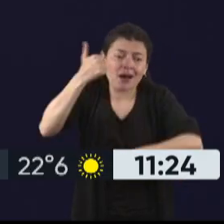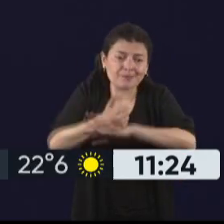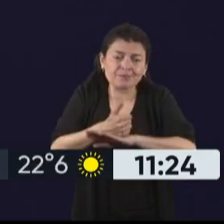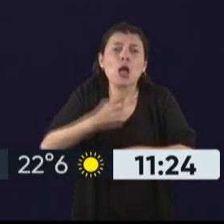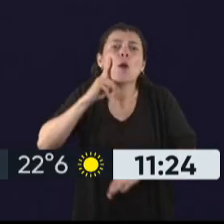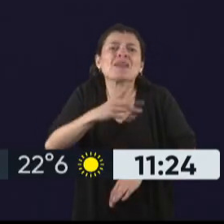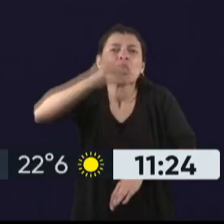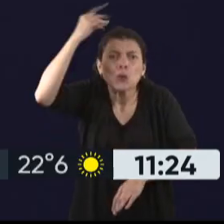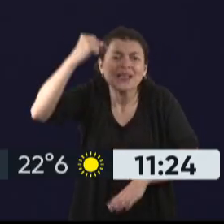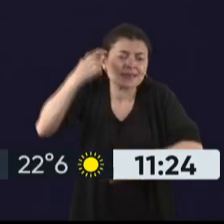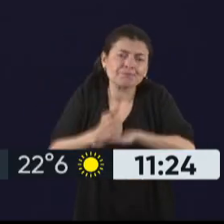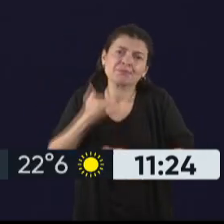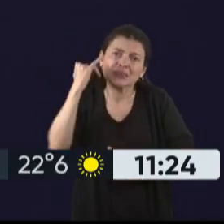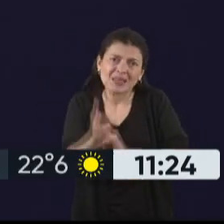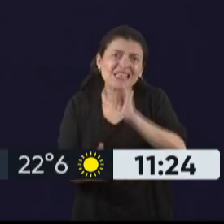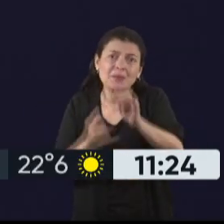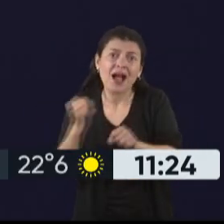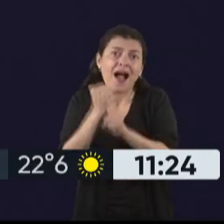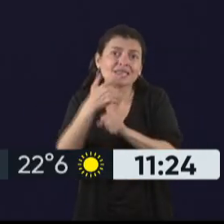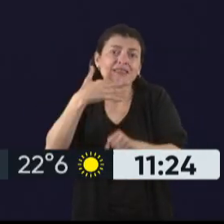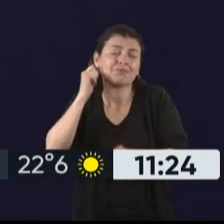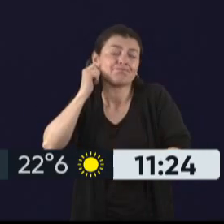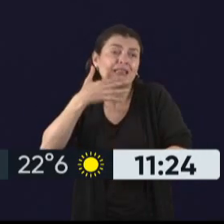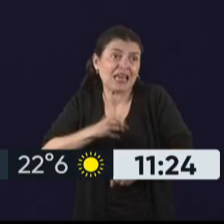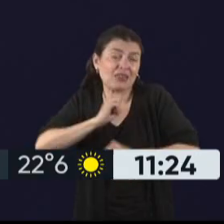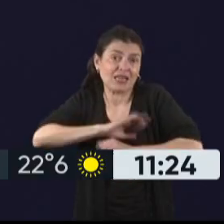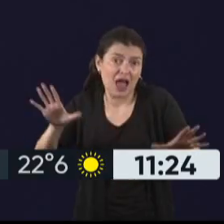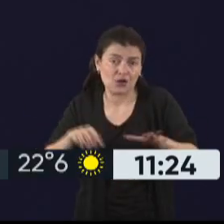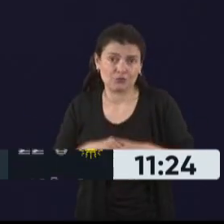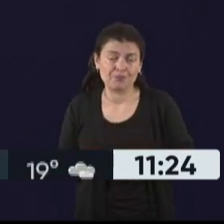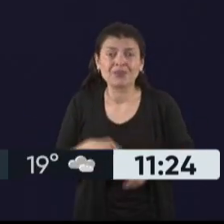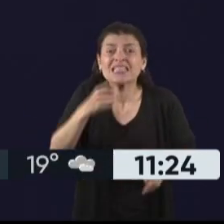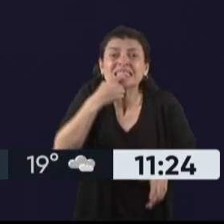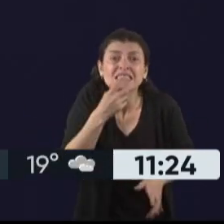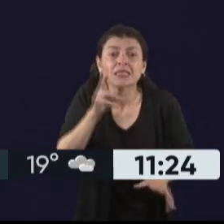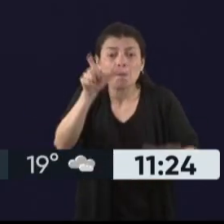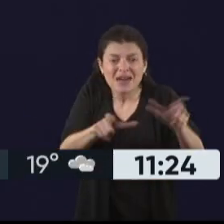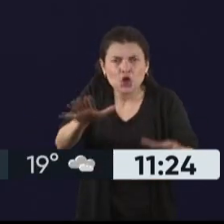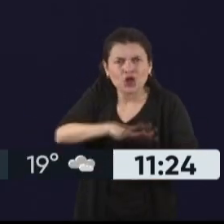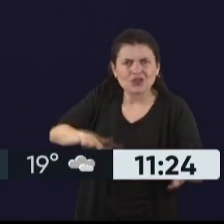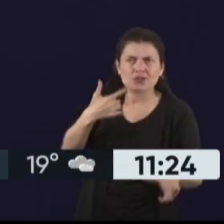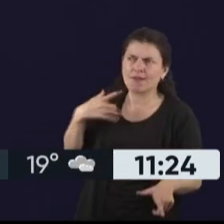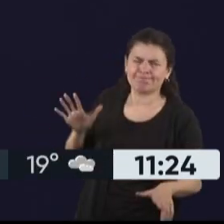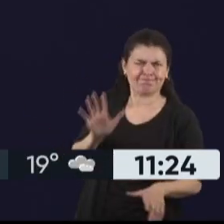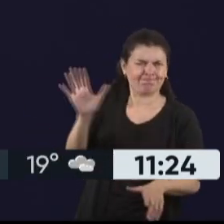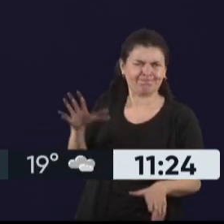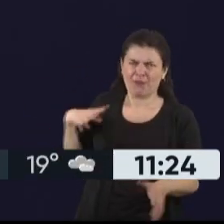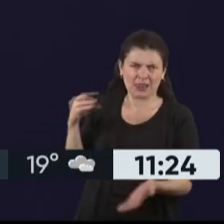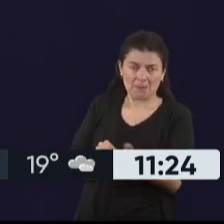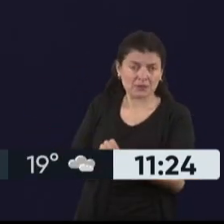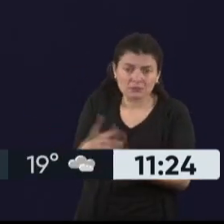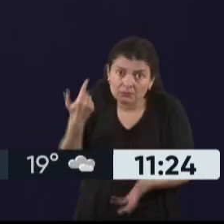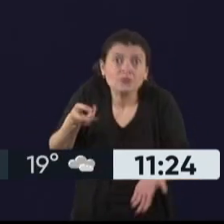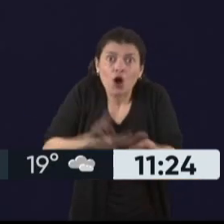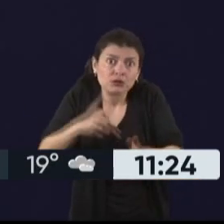y entendemos que efectivamente lo hizo y que si siguen faltando explicaciones, las deberá seguir dando, por